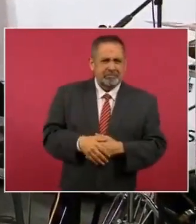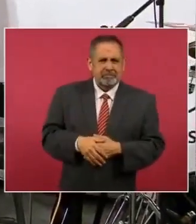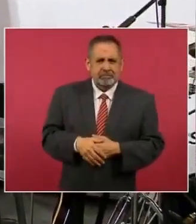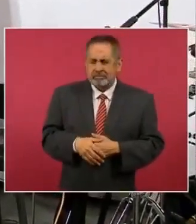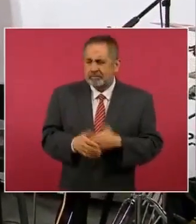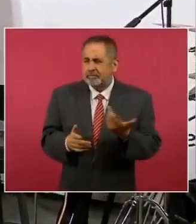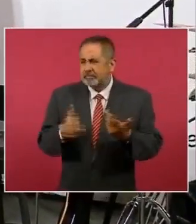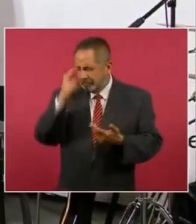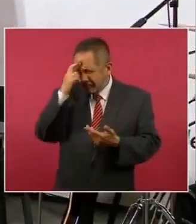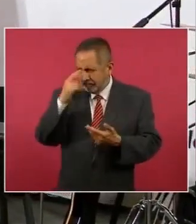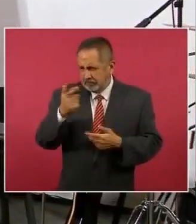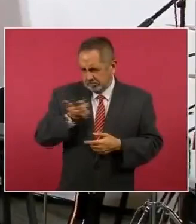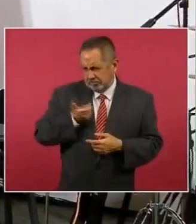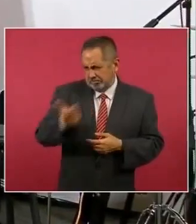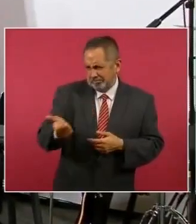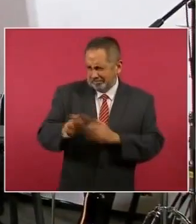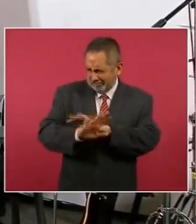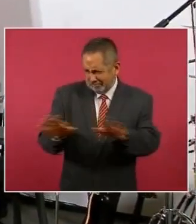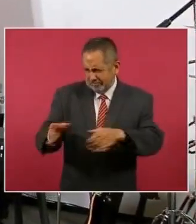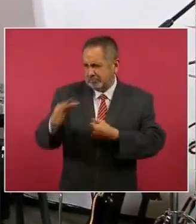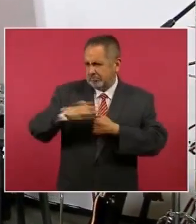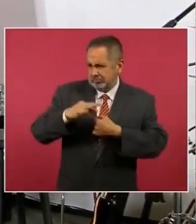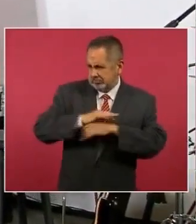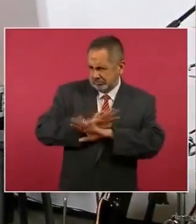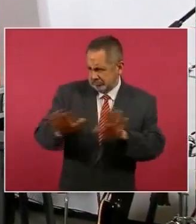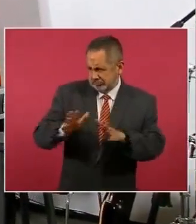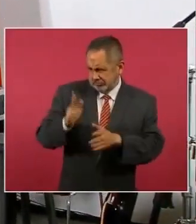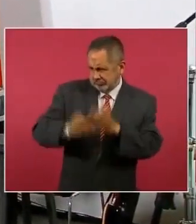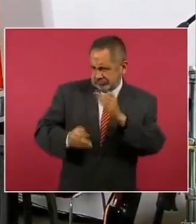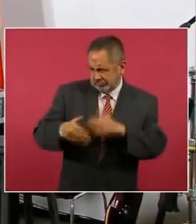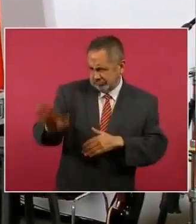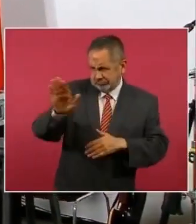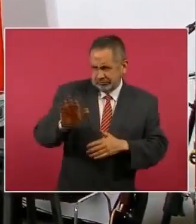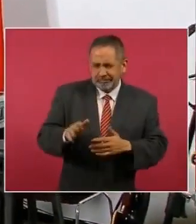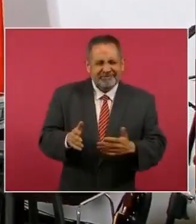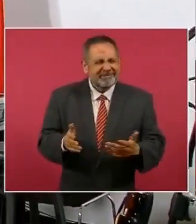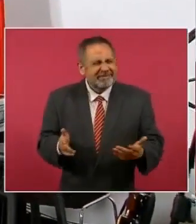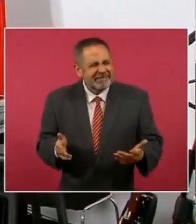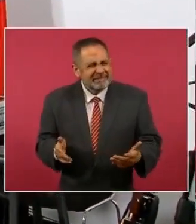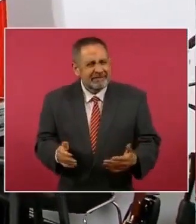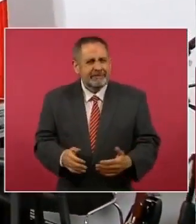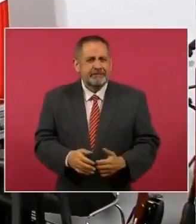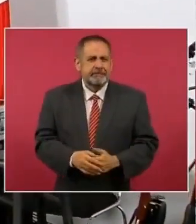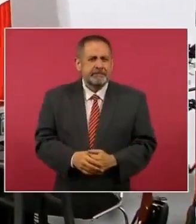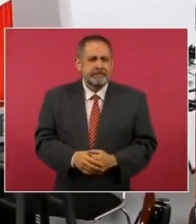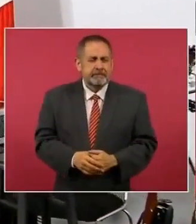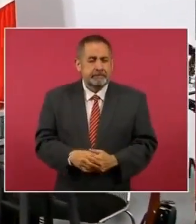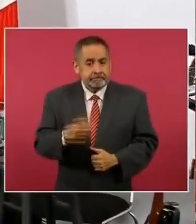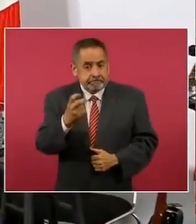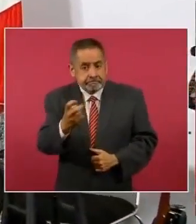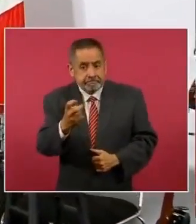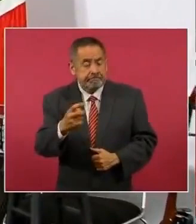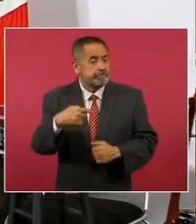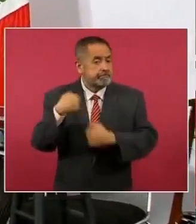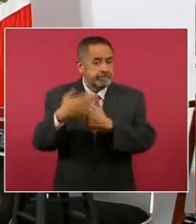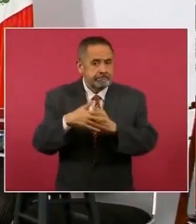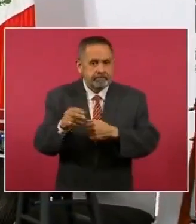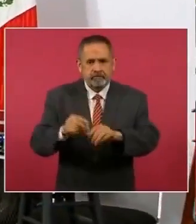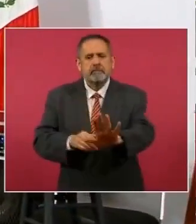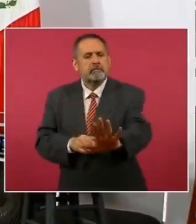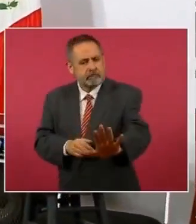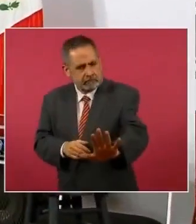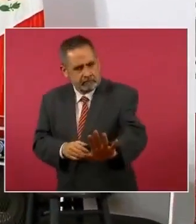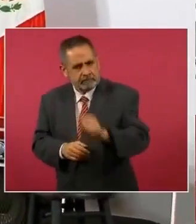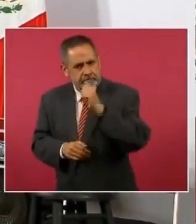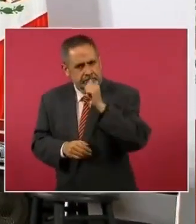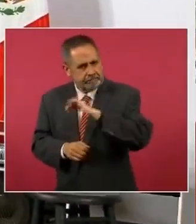líder opositor, ya no es el líder social, no es el líder de un movimiento solamente, es un jefe de Estado. Entonces, su